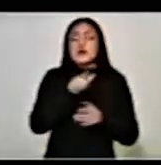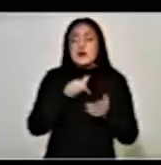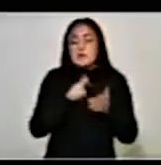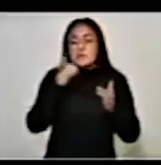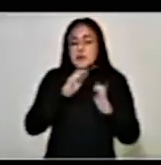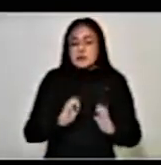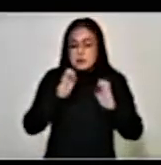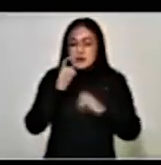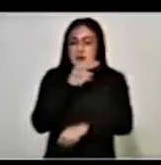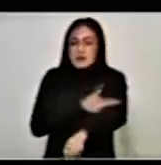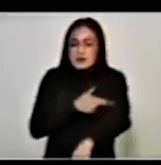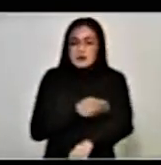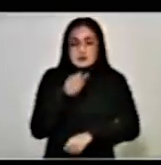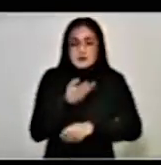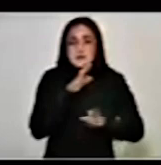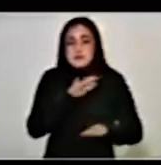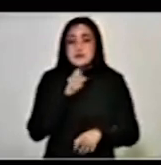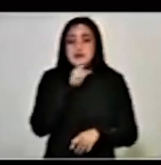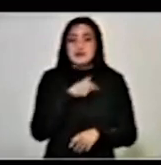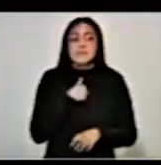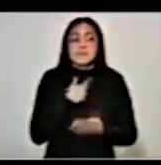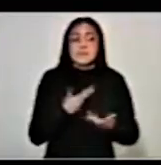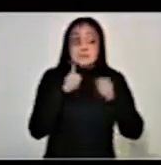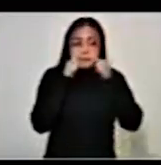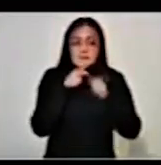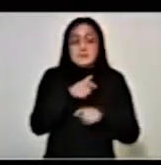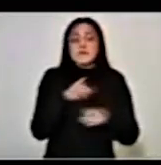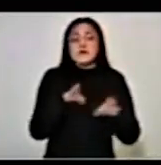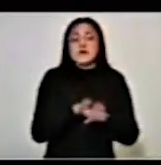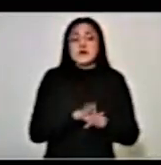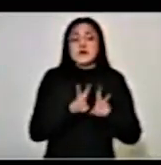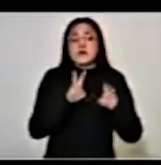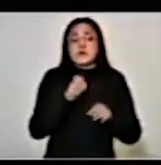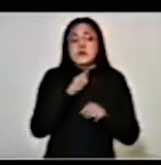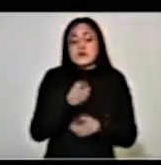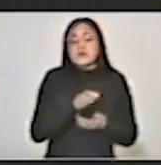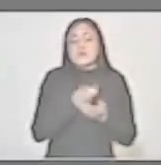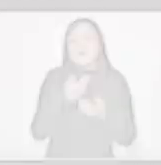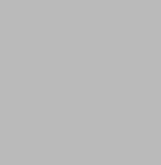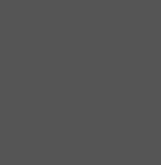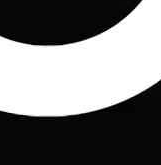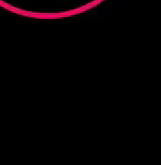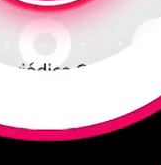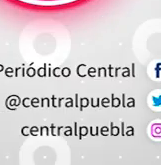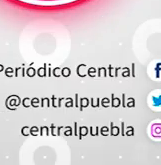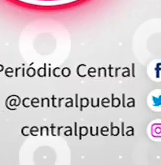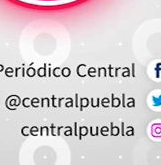infraestructura y, por supuesto, la disposición del banco de tiro que sigue funcionando. Ese es el